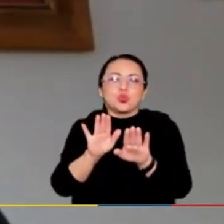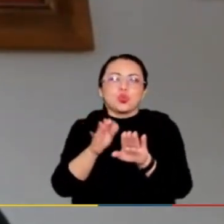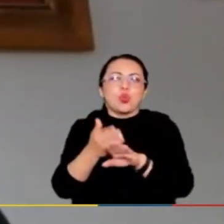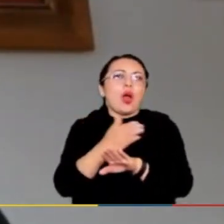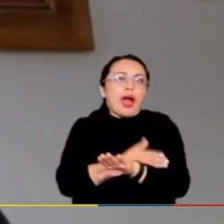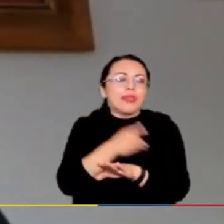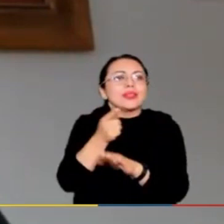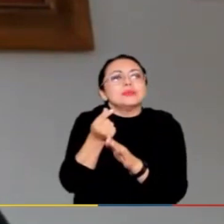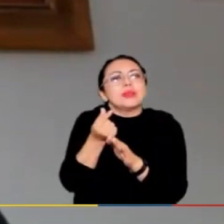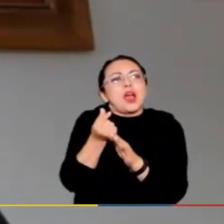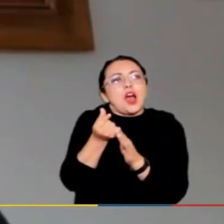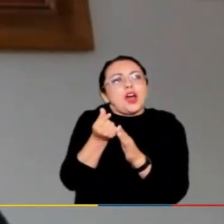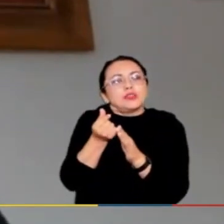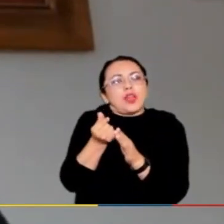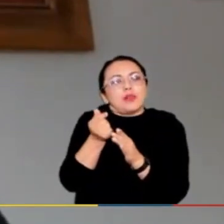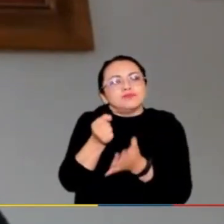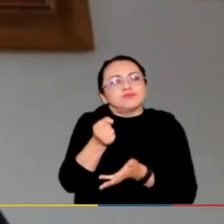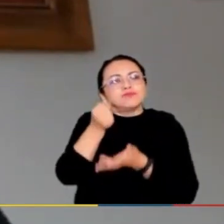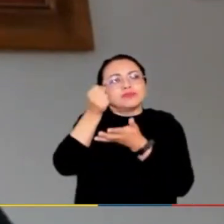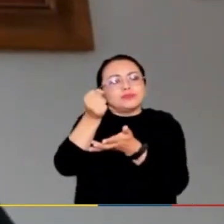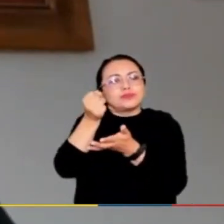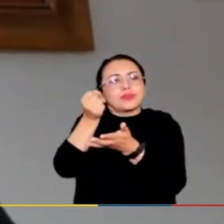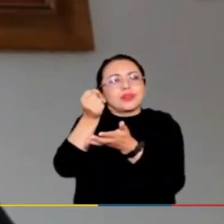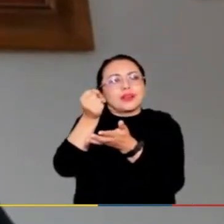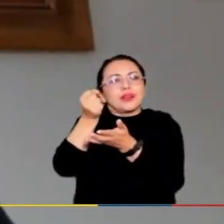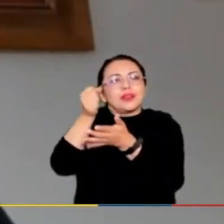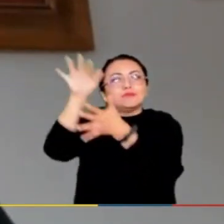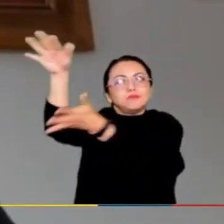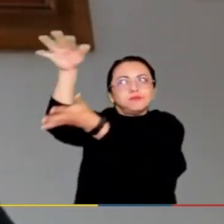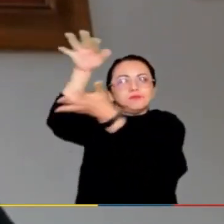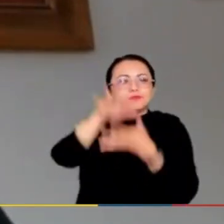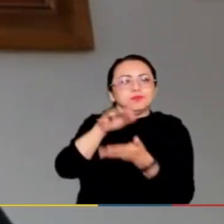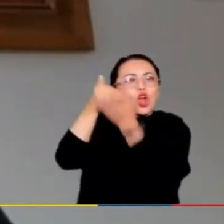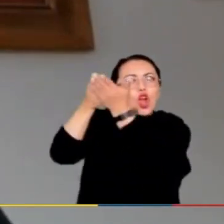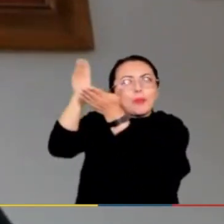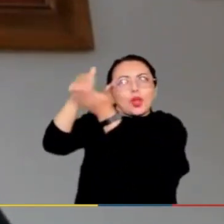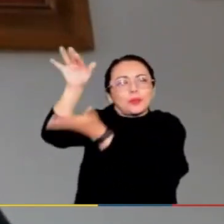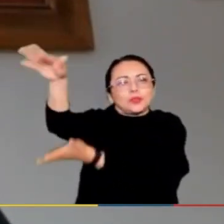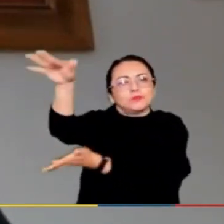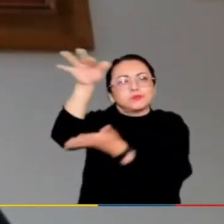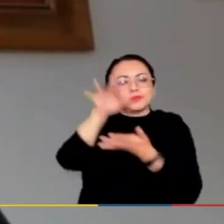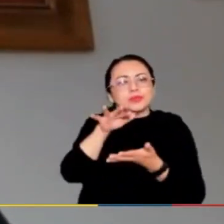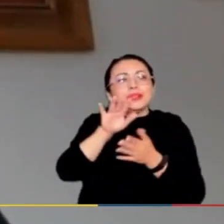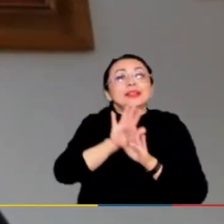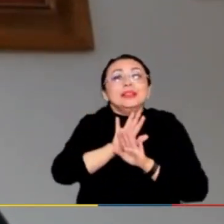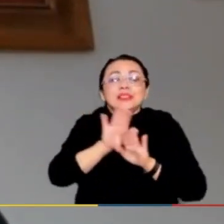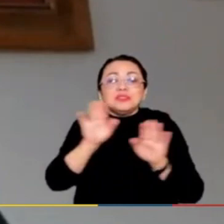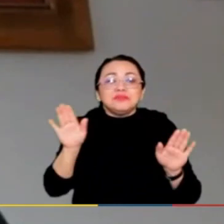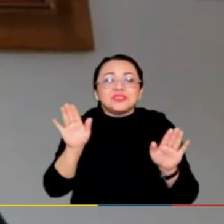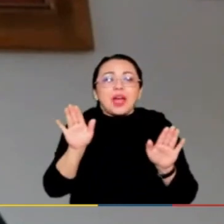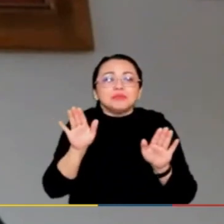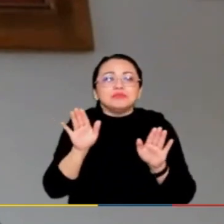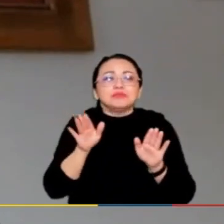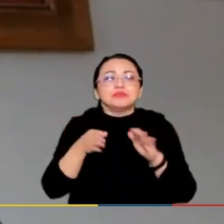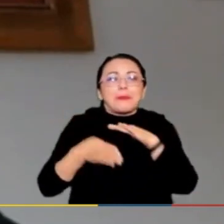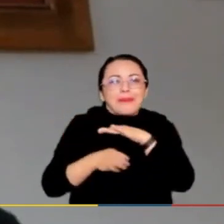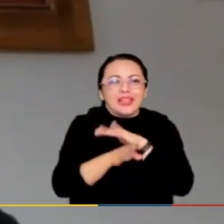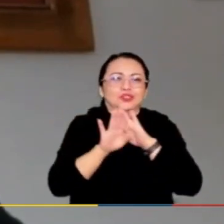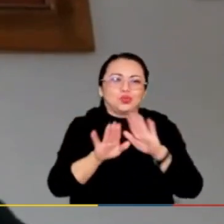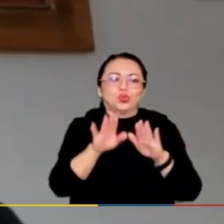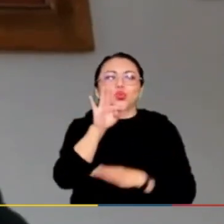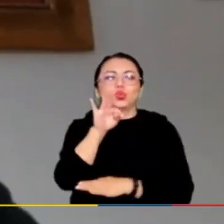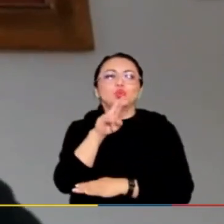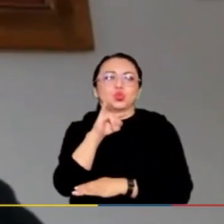ingresar estos dineros producto de esa exportación, viene la monetización de ese contrato,